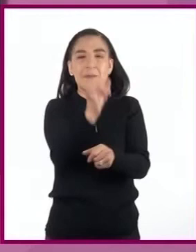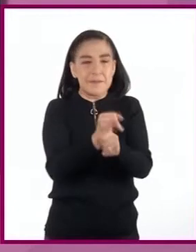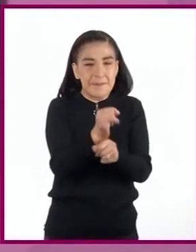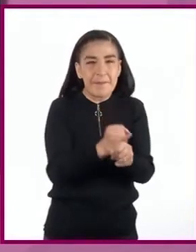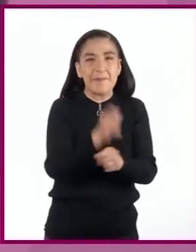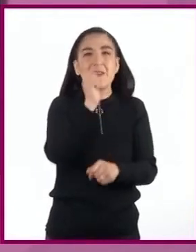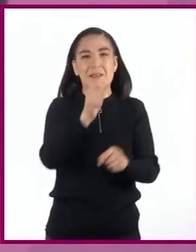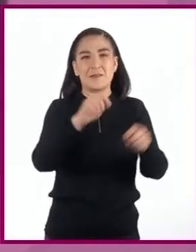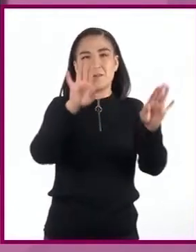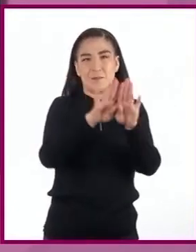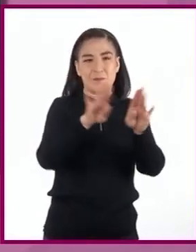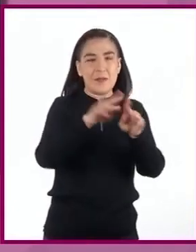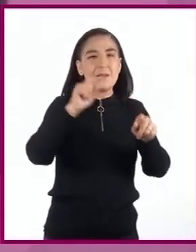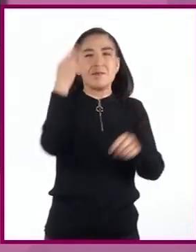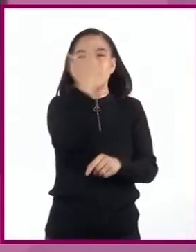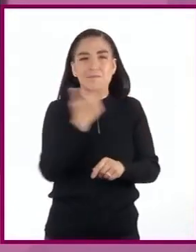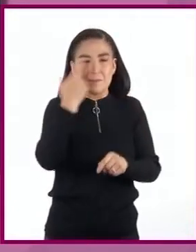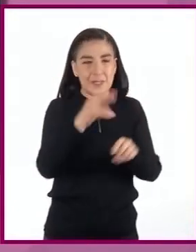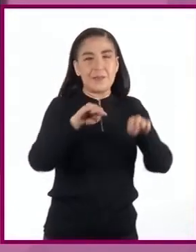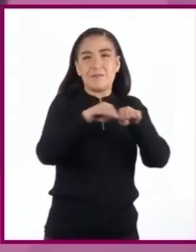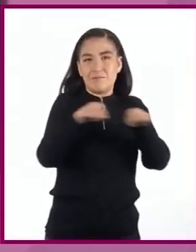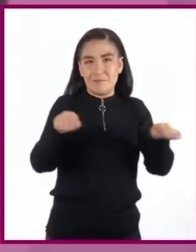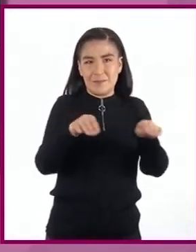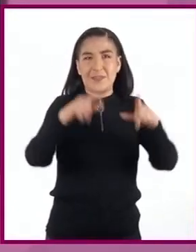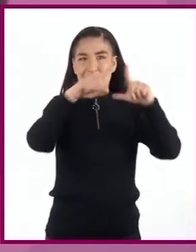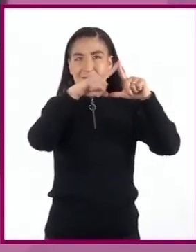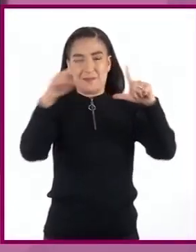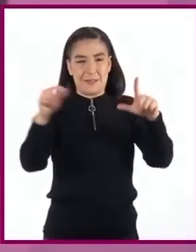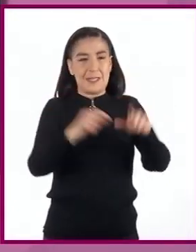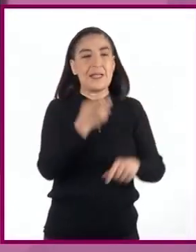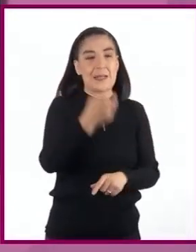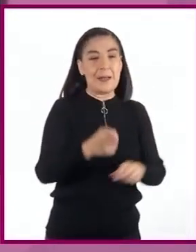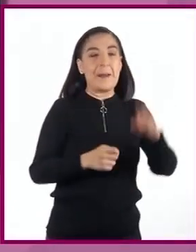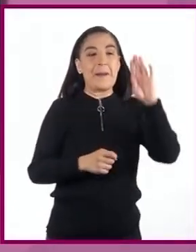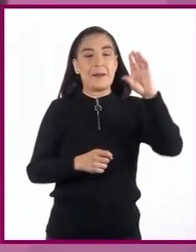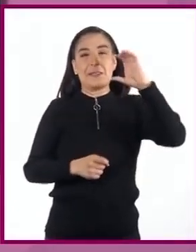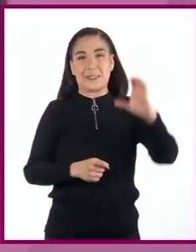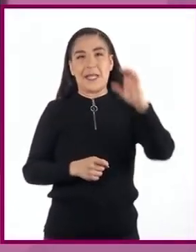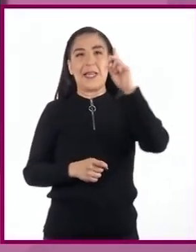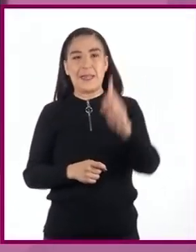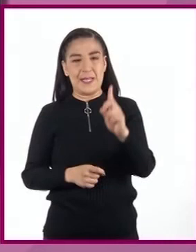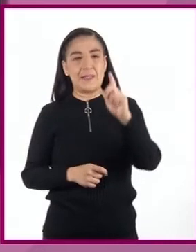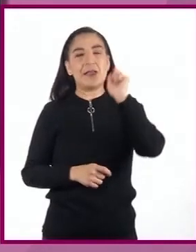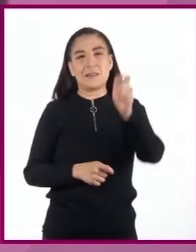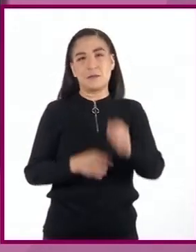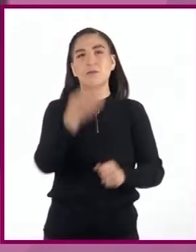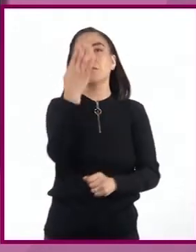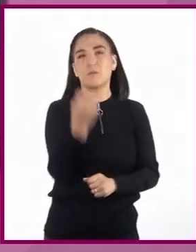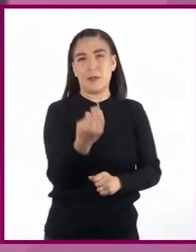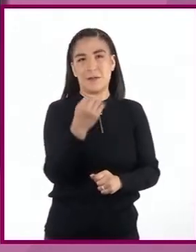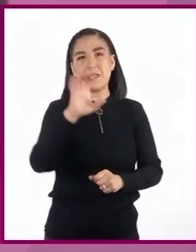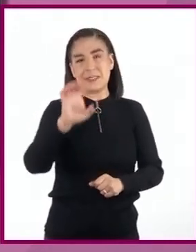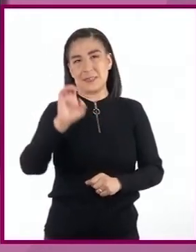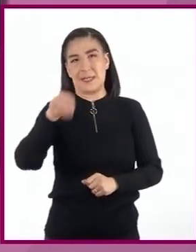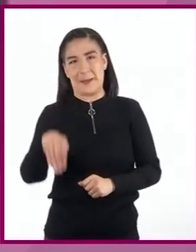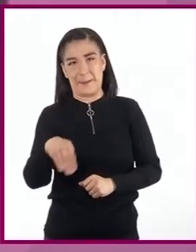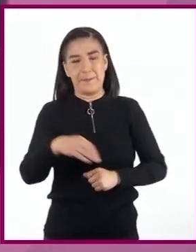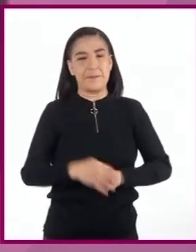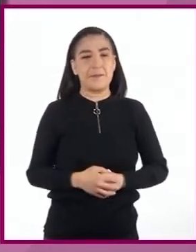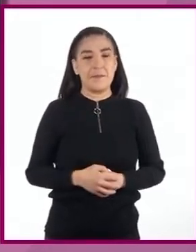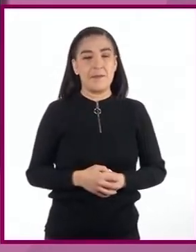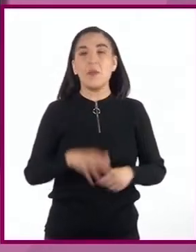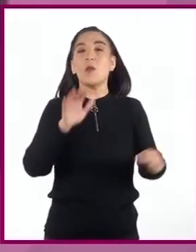papalote. Revisemos el lado CD del triángulo, BCD, cuya longitud es de 9 centímetros. El